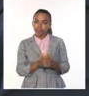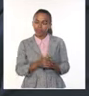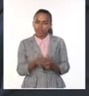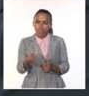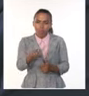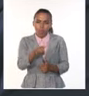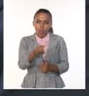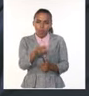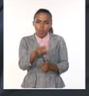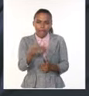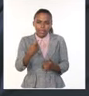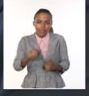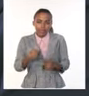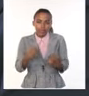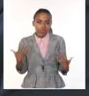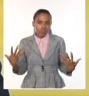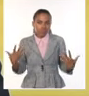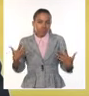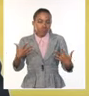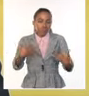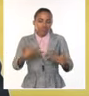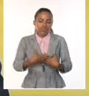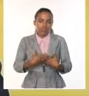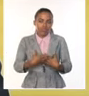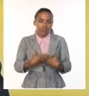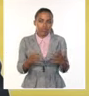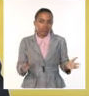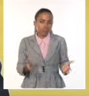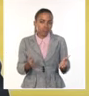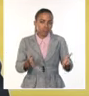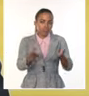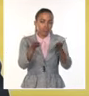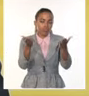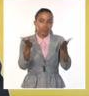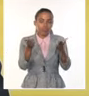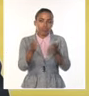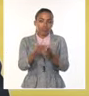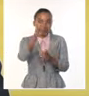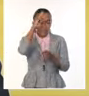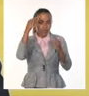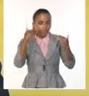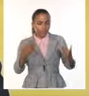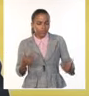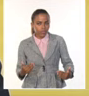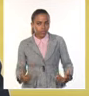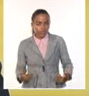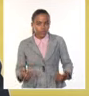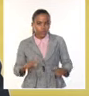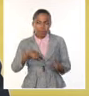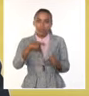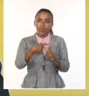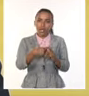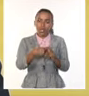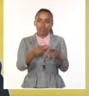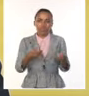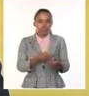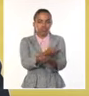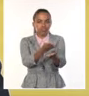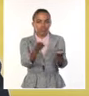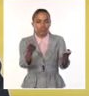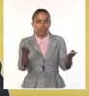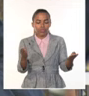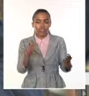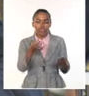para continuar avanzando en la esfera sanitaria y regulatoria para la circulación de medicamentos cubanos y dispositivos médicos en